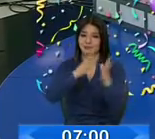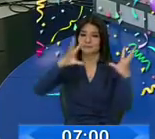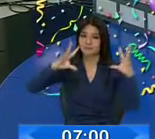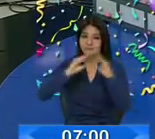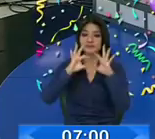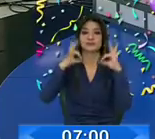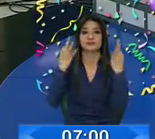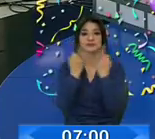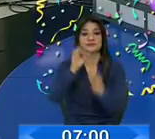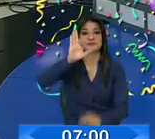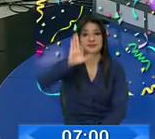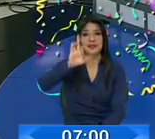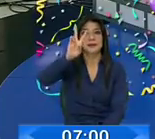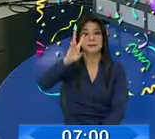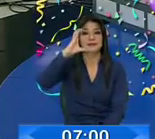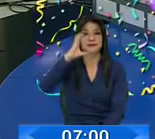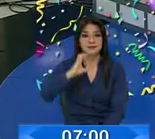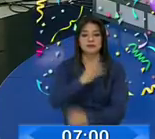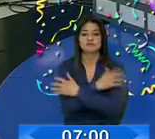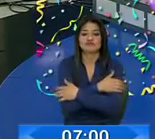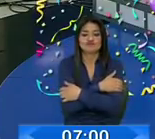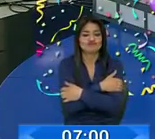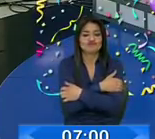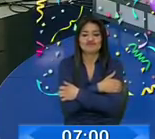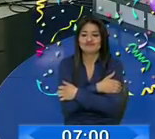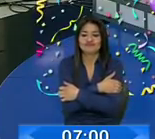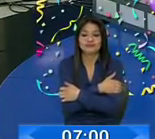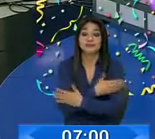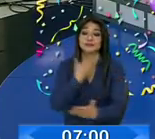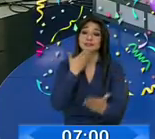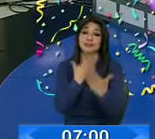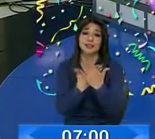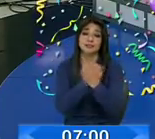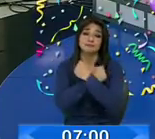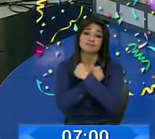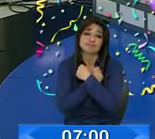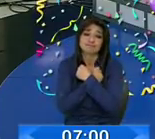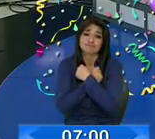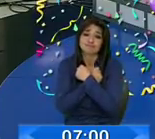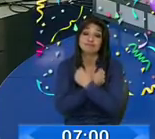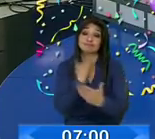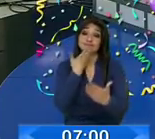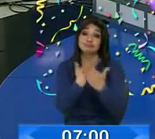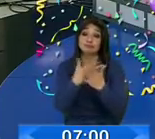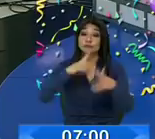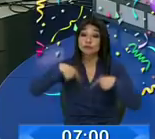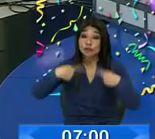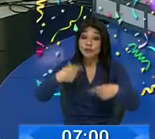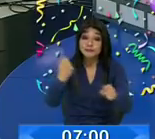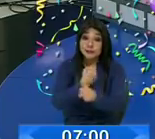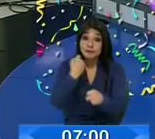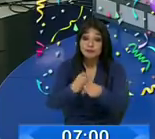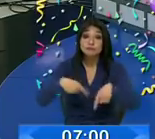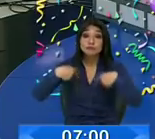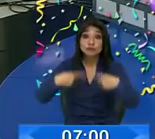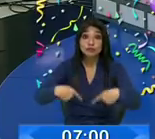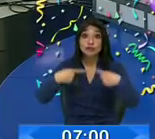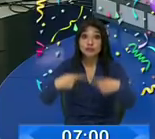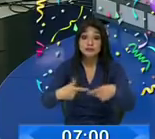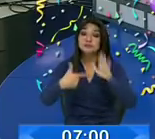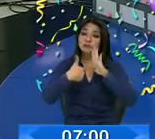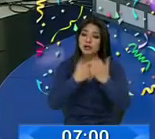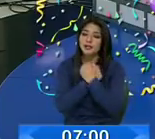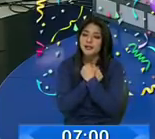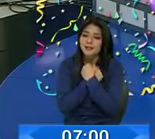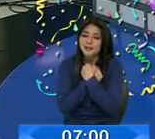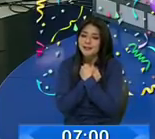familia TVC. Realmente mandarles un abrazo, agradecerles por ese cariño que muestran. Trabajamos todos los días y ahí se la muestra del cariño que